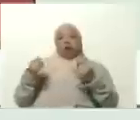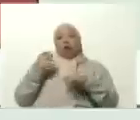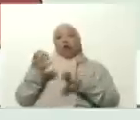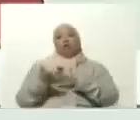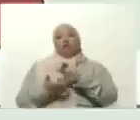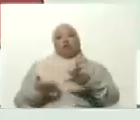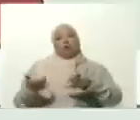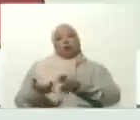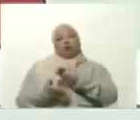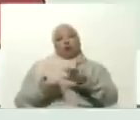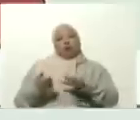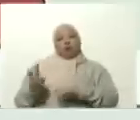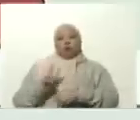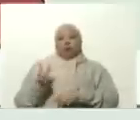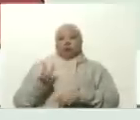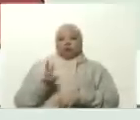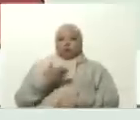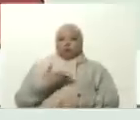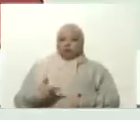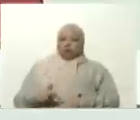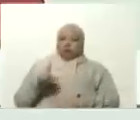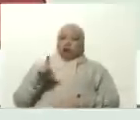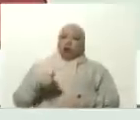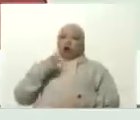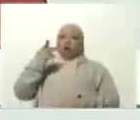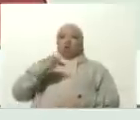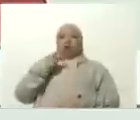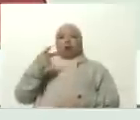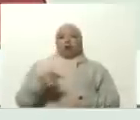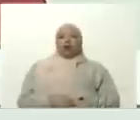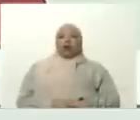problema? Que se reúne el presidente. Ese es el deber ser de la política.